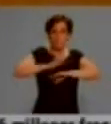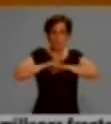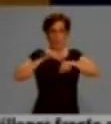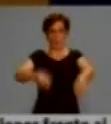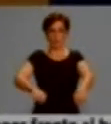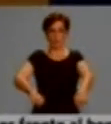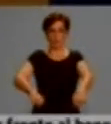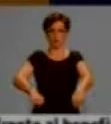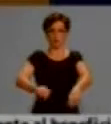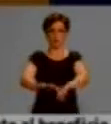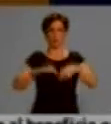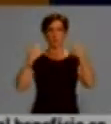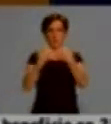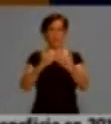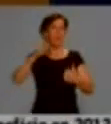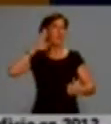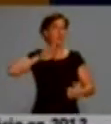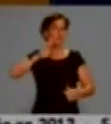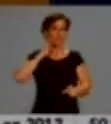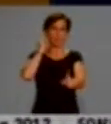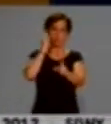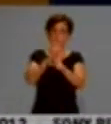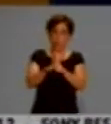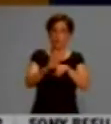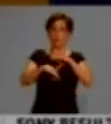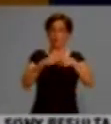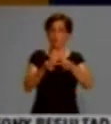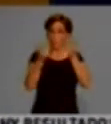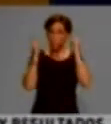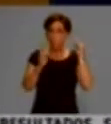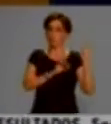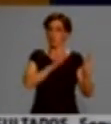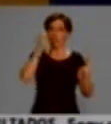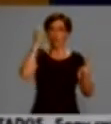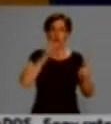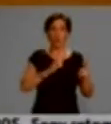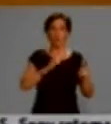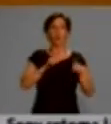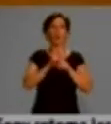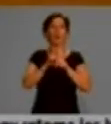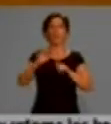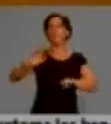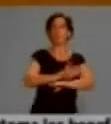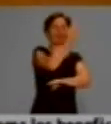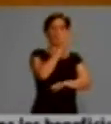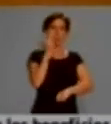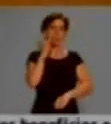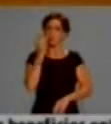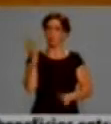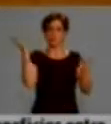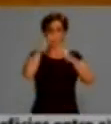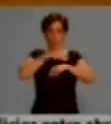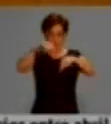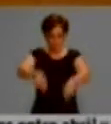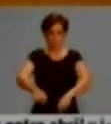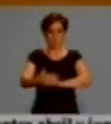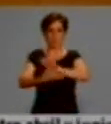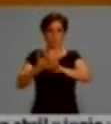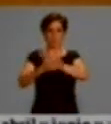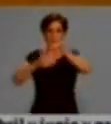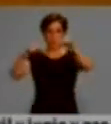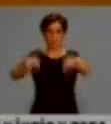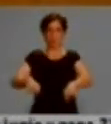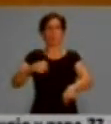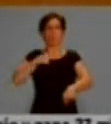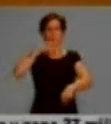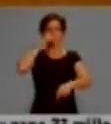Cámara. Delitos contra la democracia que, señor Rajoy, no prescriben. Aquí, se dirimen aquí. Le recordaré